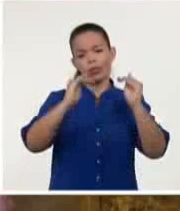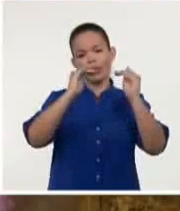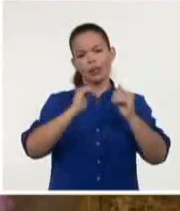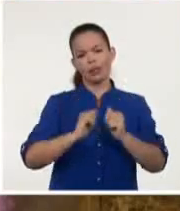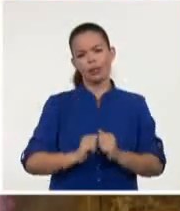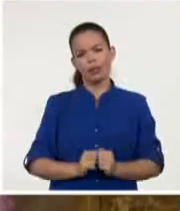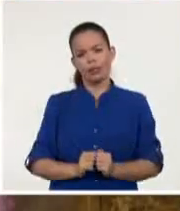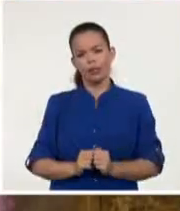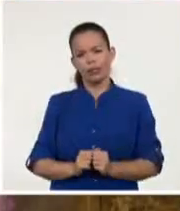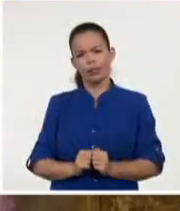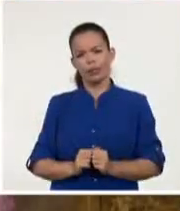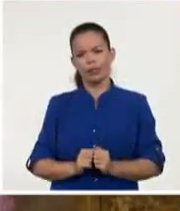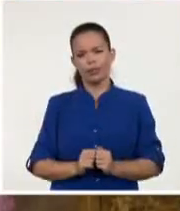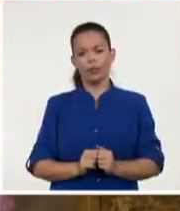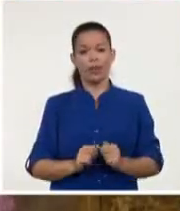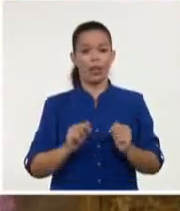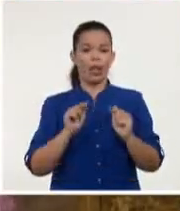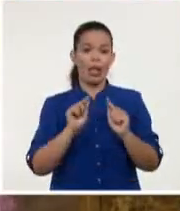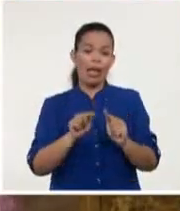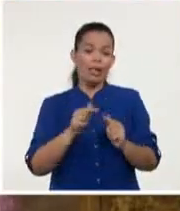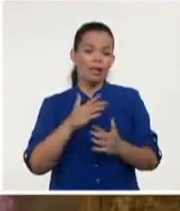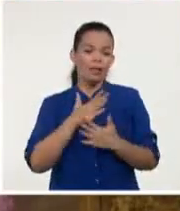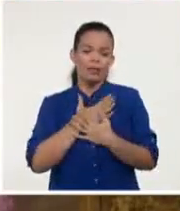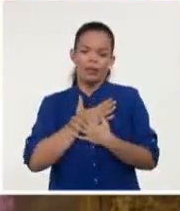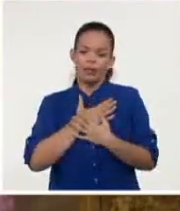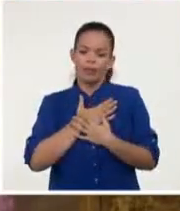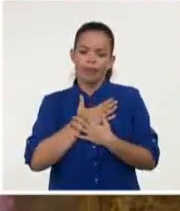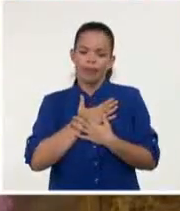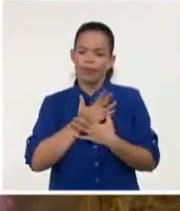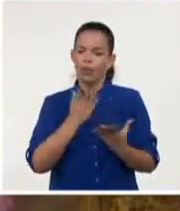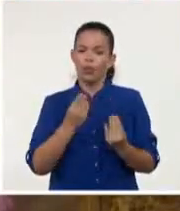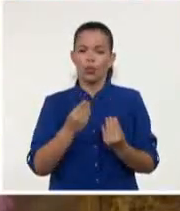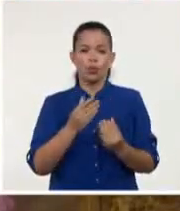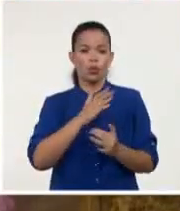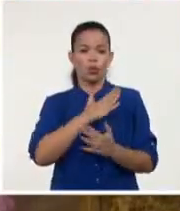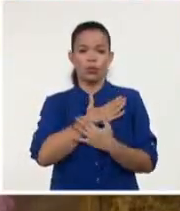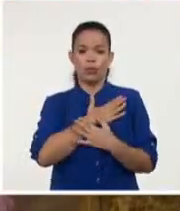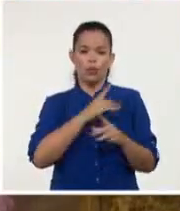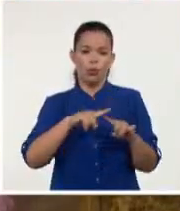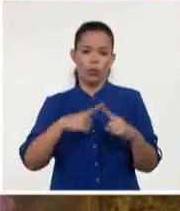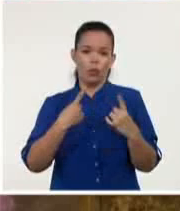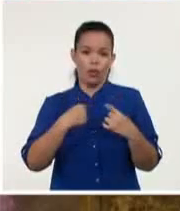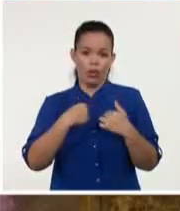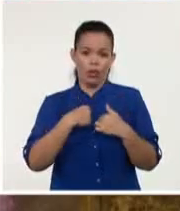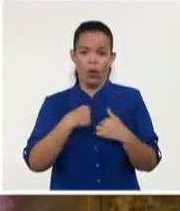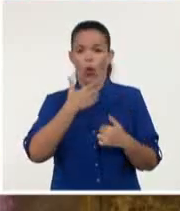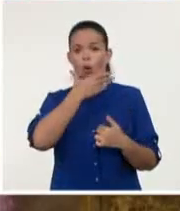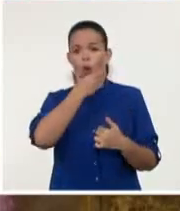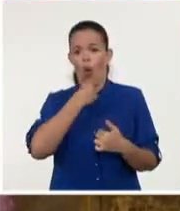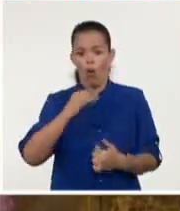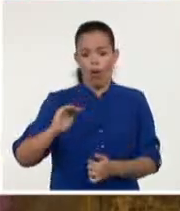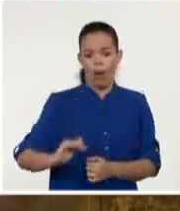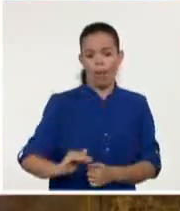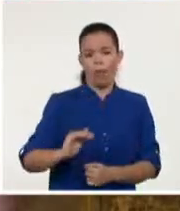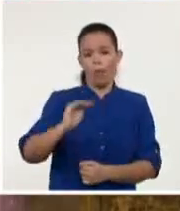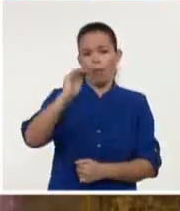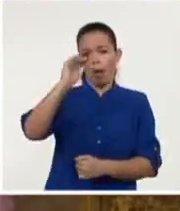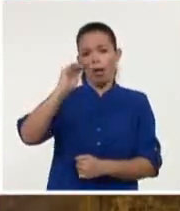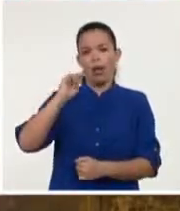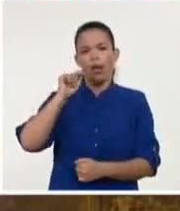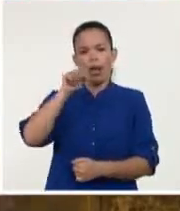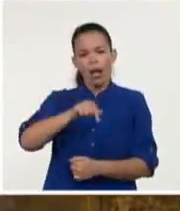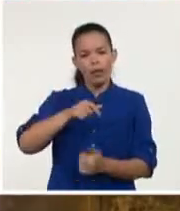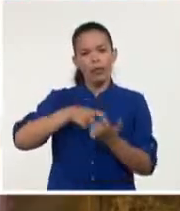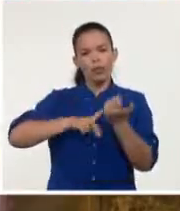emociones realmente reencontrarme con la isla, porque aquí pasó mi infancia y mi adolescencia. Y estuve en el grupo